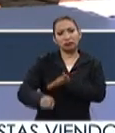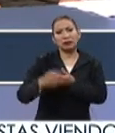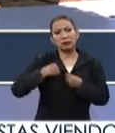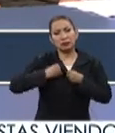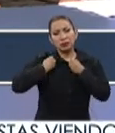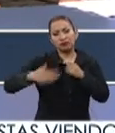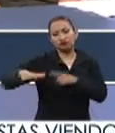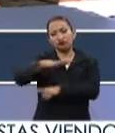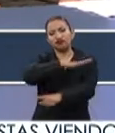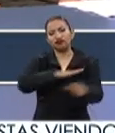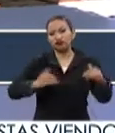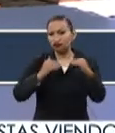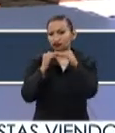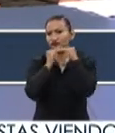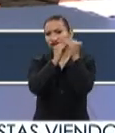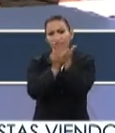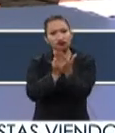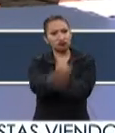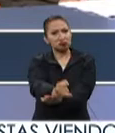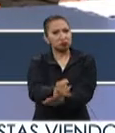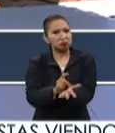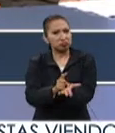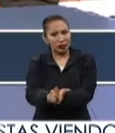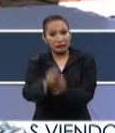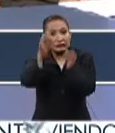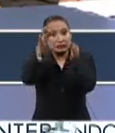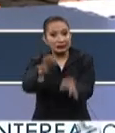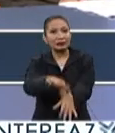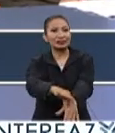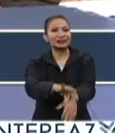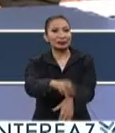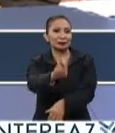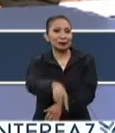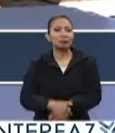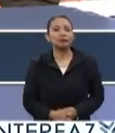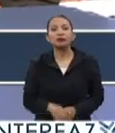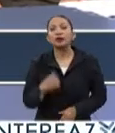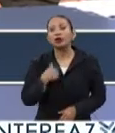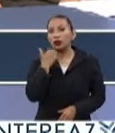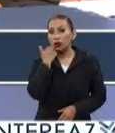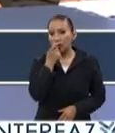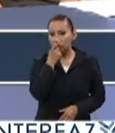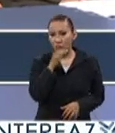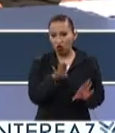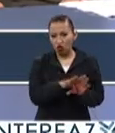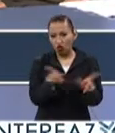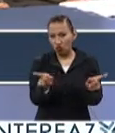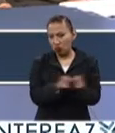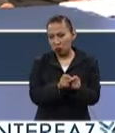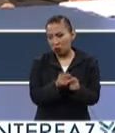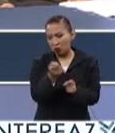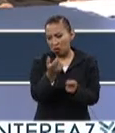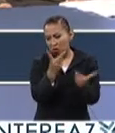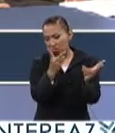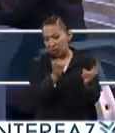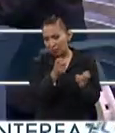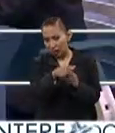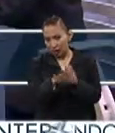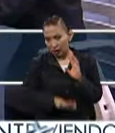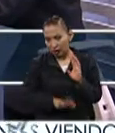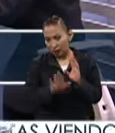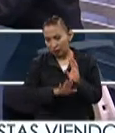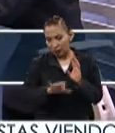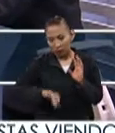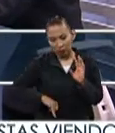vivir en un estado democrático de derecho de a de veras. Claro, me gustaría que nos pudiera hablar sobre este tema que me pareció